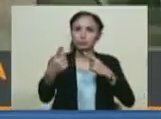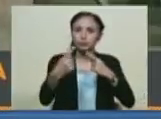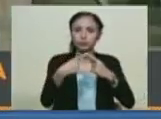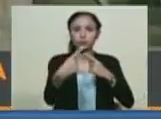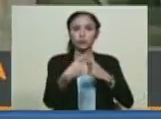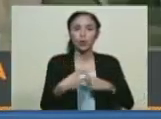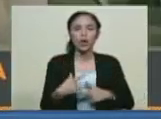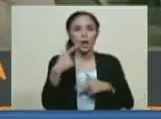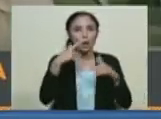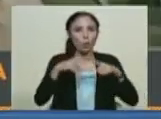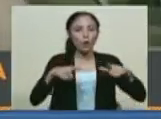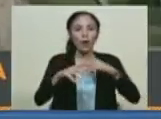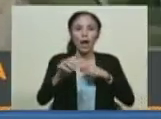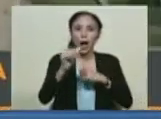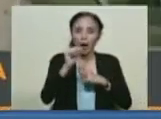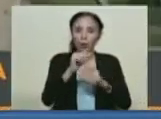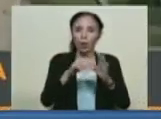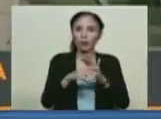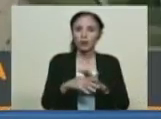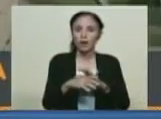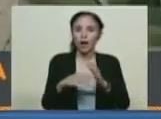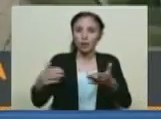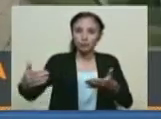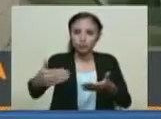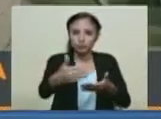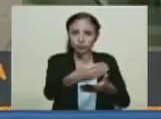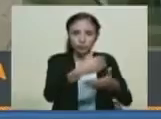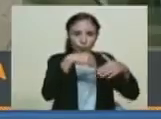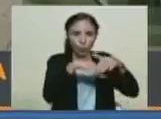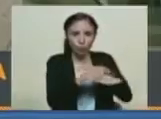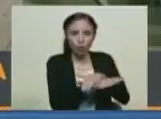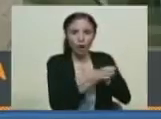la captación de agua. Aquí en el mar. Entra el mar.